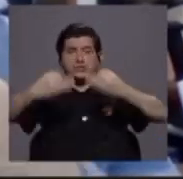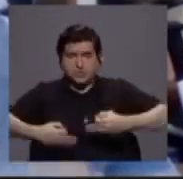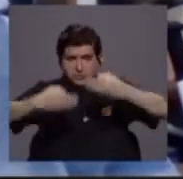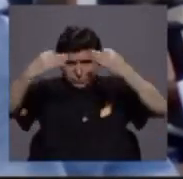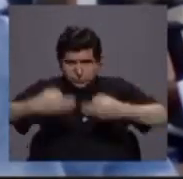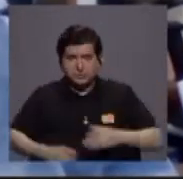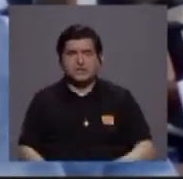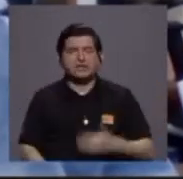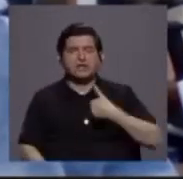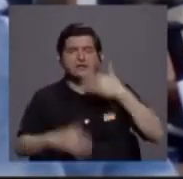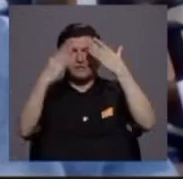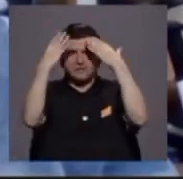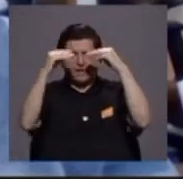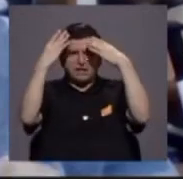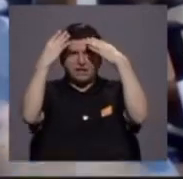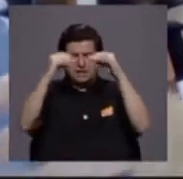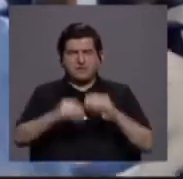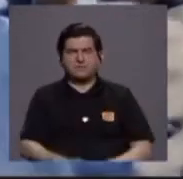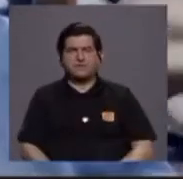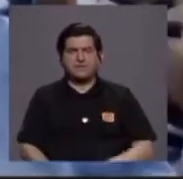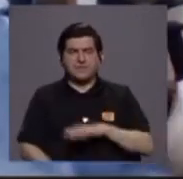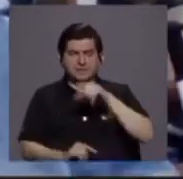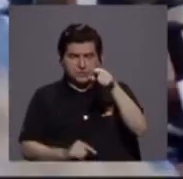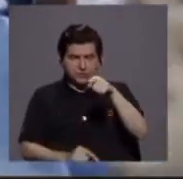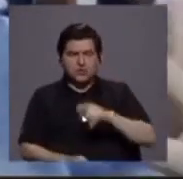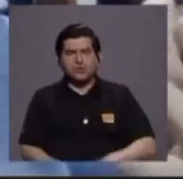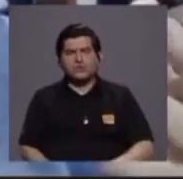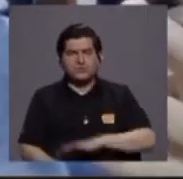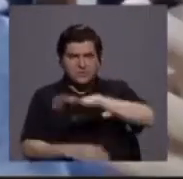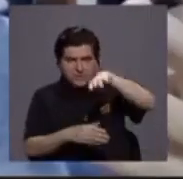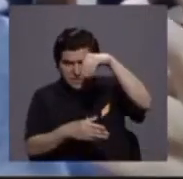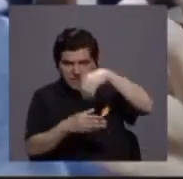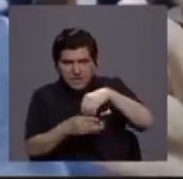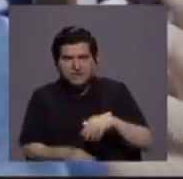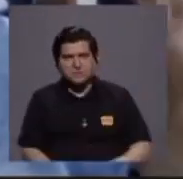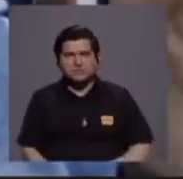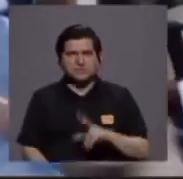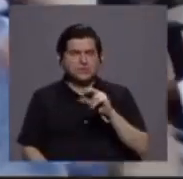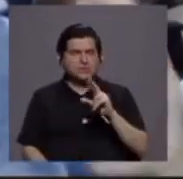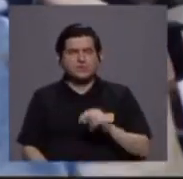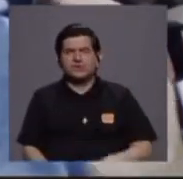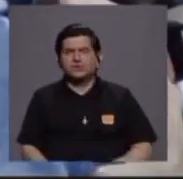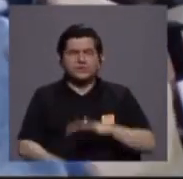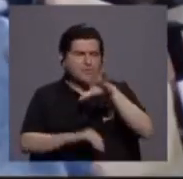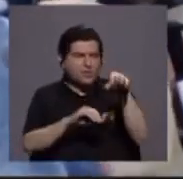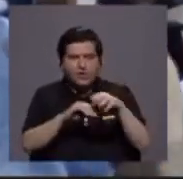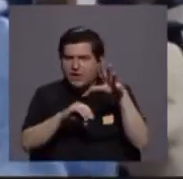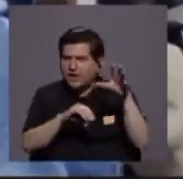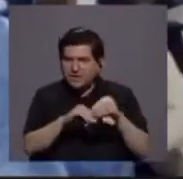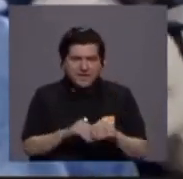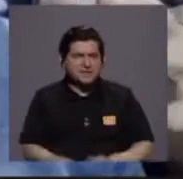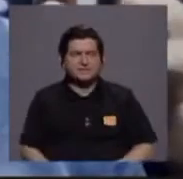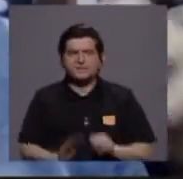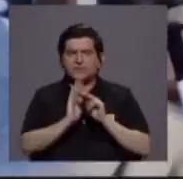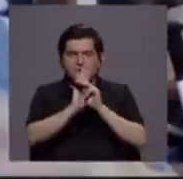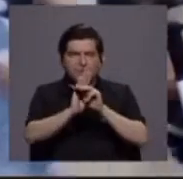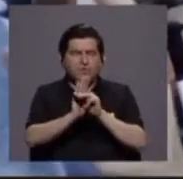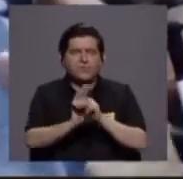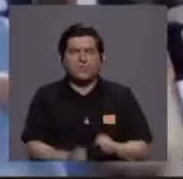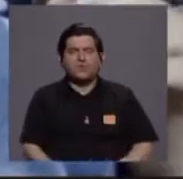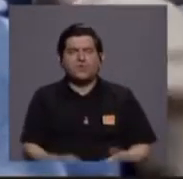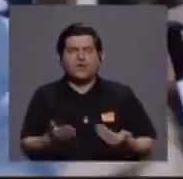decisiones, obtienen informaciones de ese entorno, no se trivializan los procesos de agregación como en los modelos neoclásicos al suponer